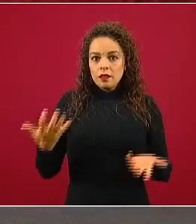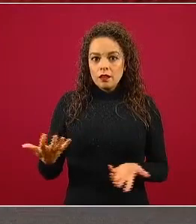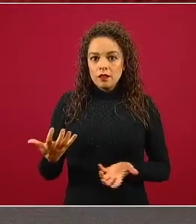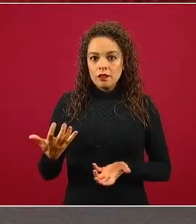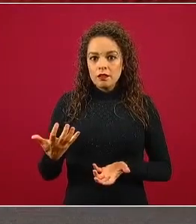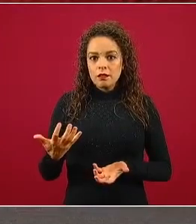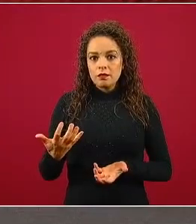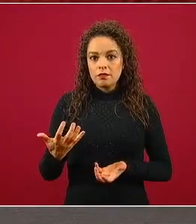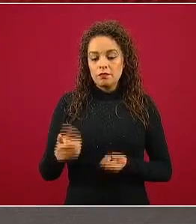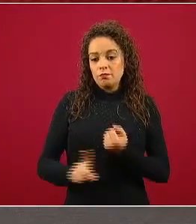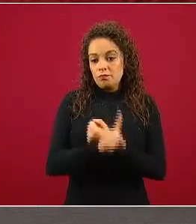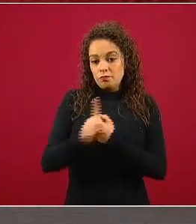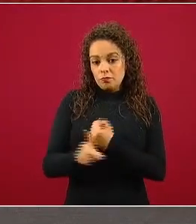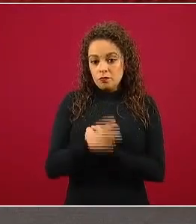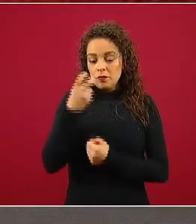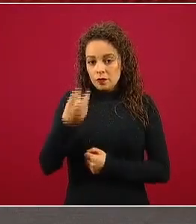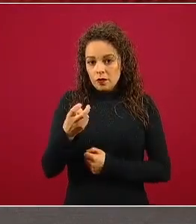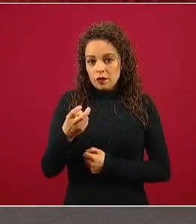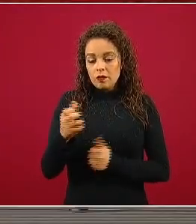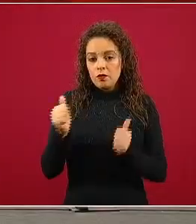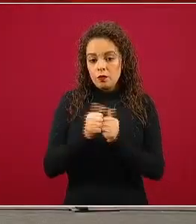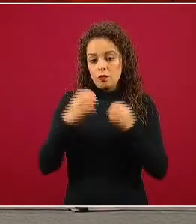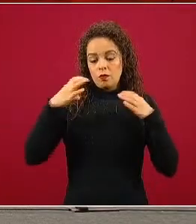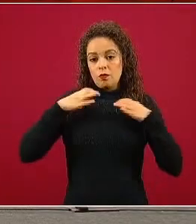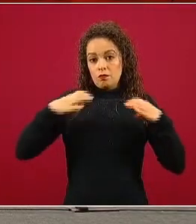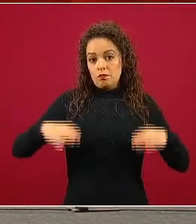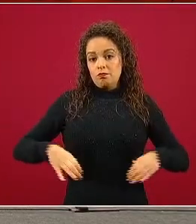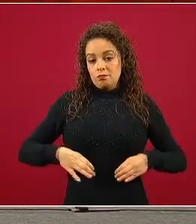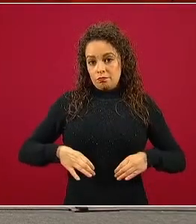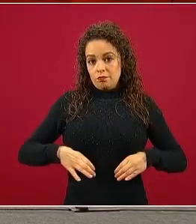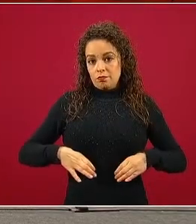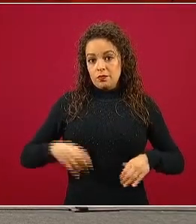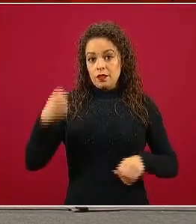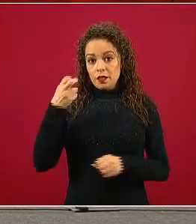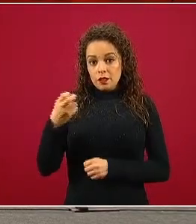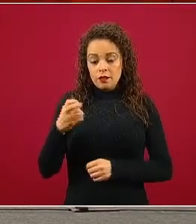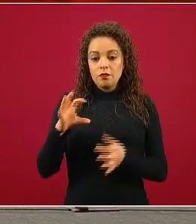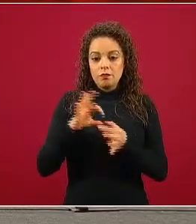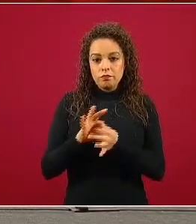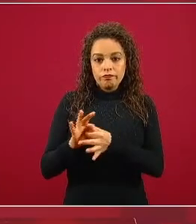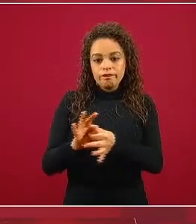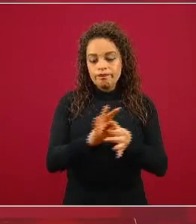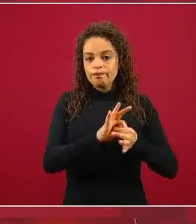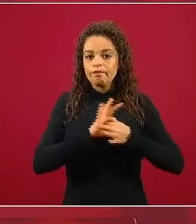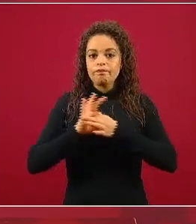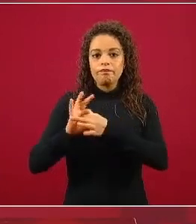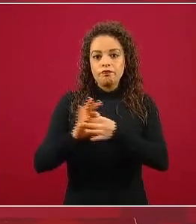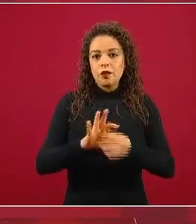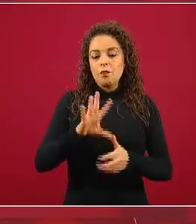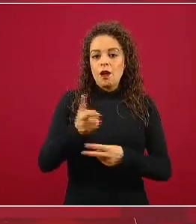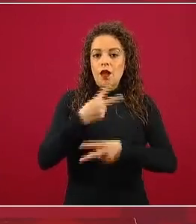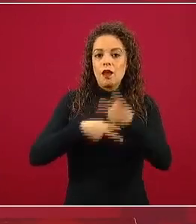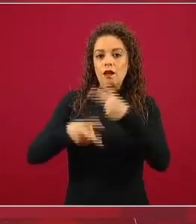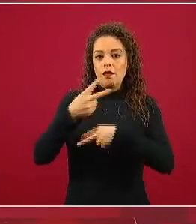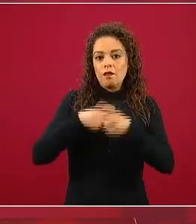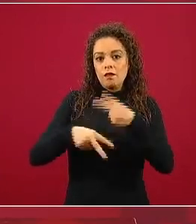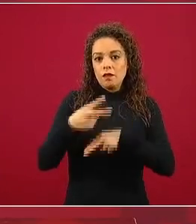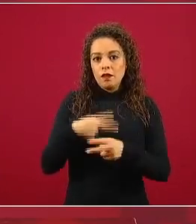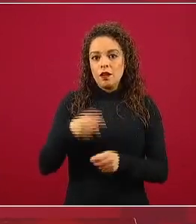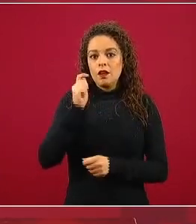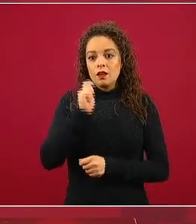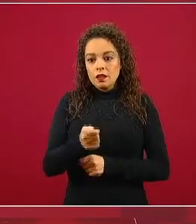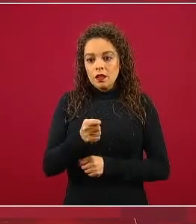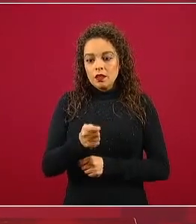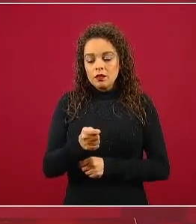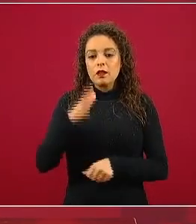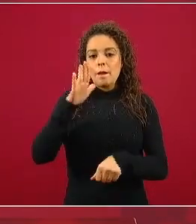problemas físicos, generando un círculo vicioso que contribuye a más cansancio y a mayor ansiedad.